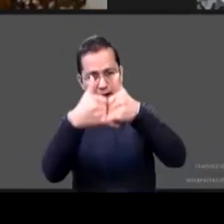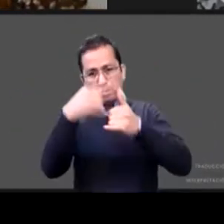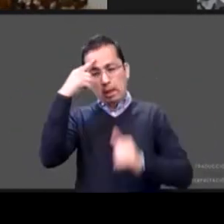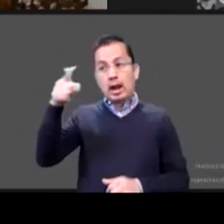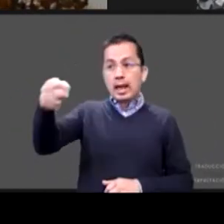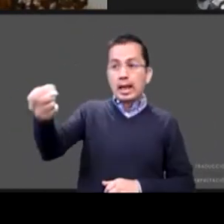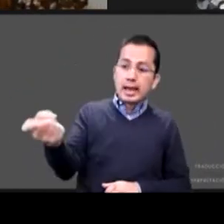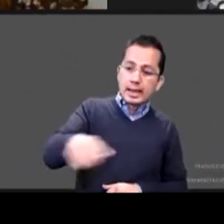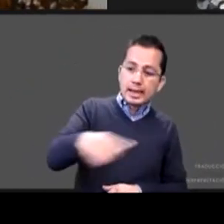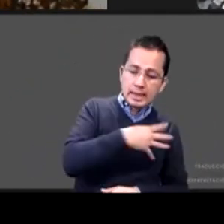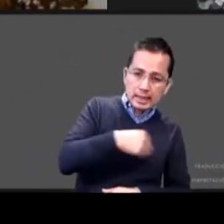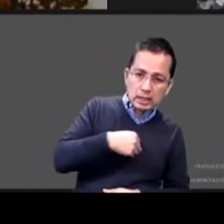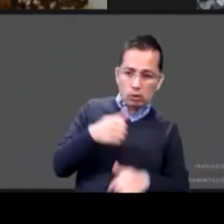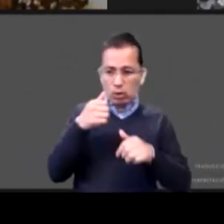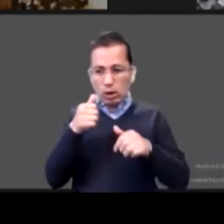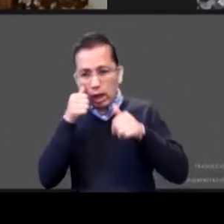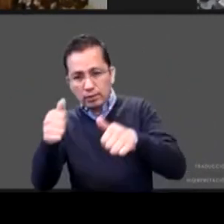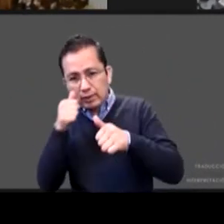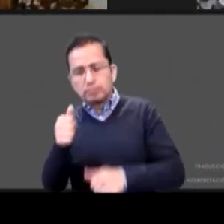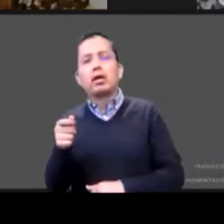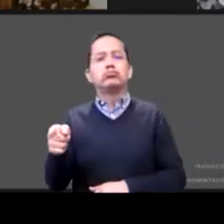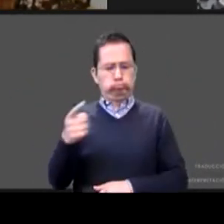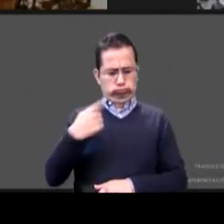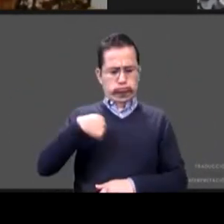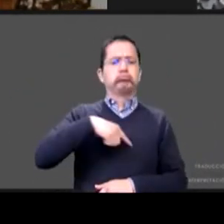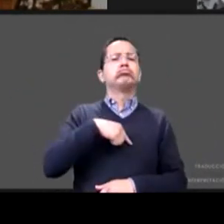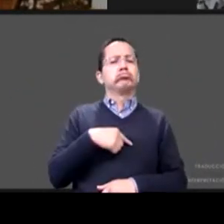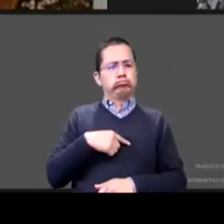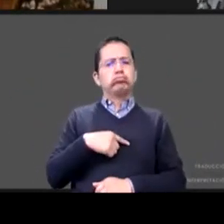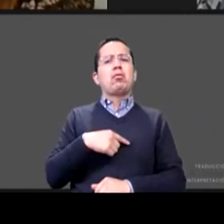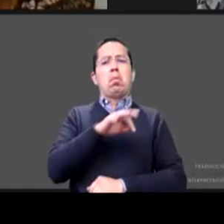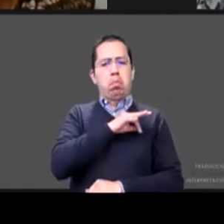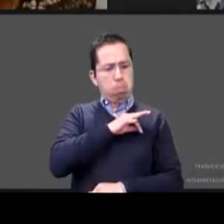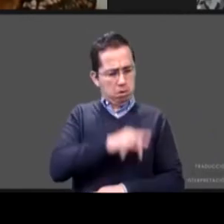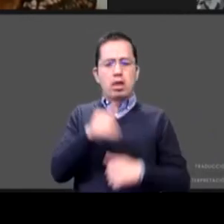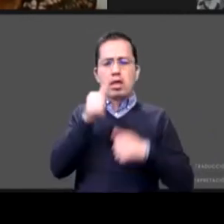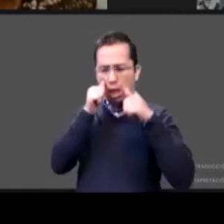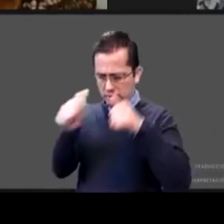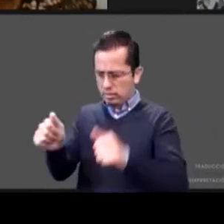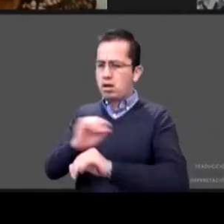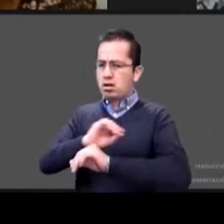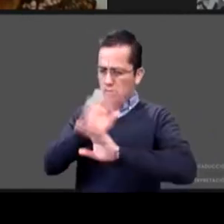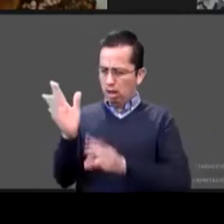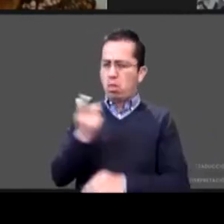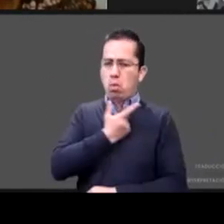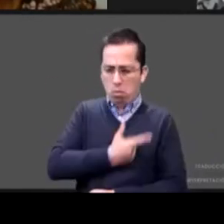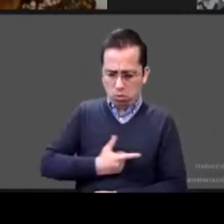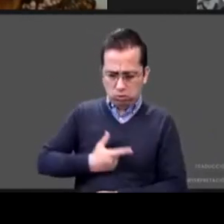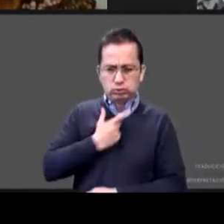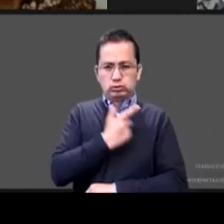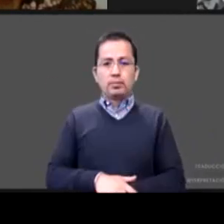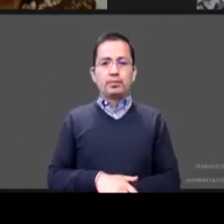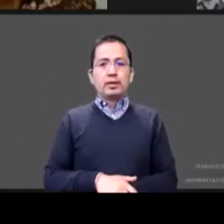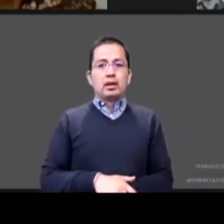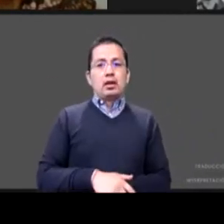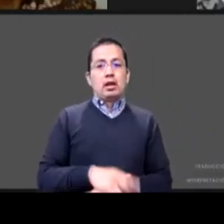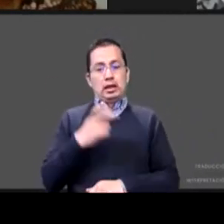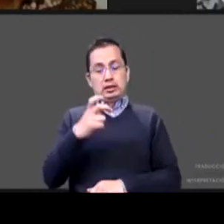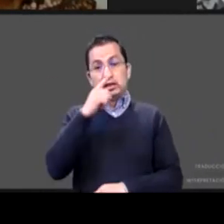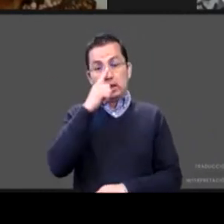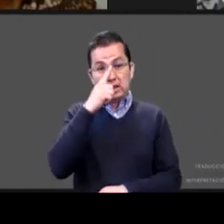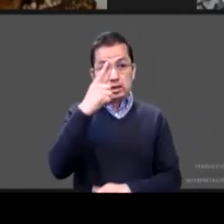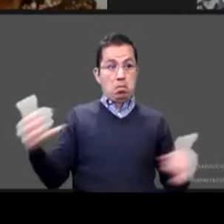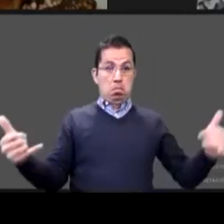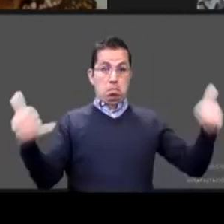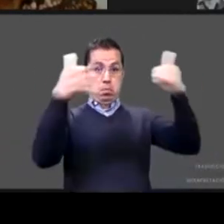muy estresados o inquietos por el encierro? Sí, con mucho gusto. Y la línea Alumbra solo es para atender crisis emocionales